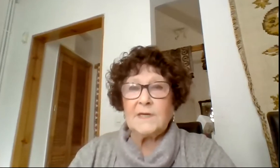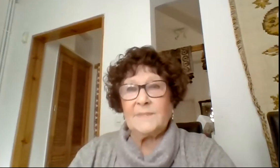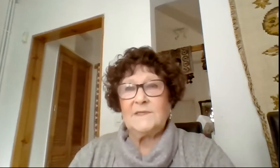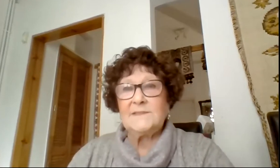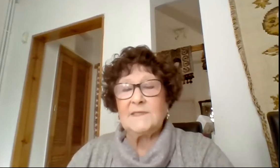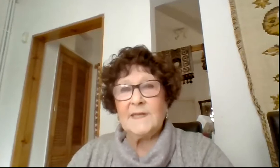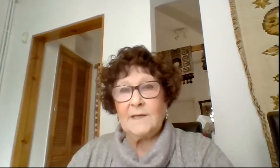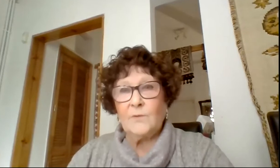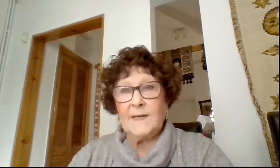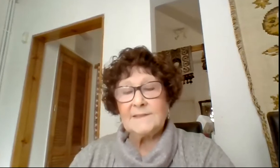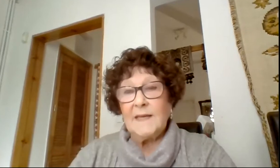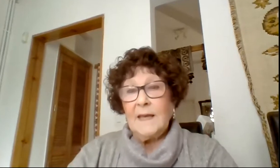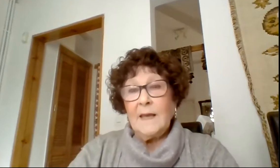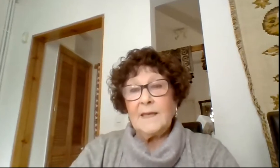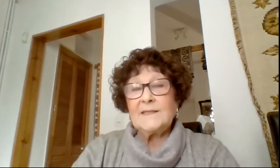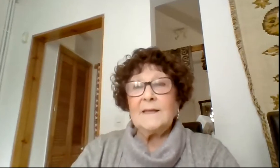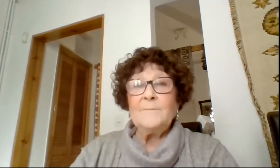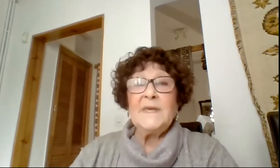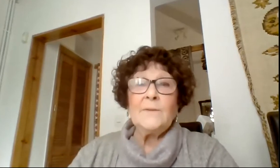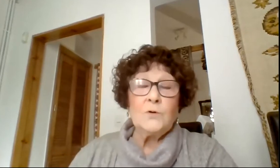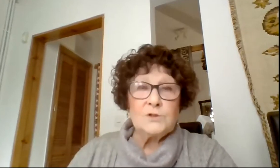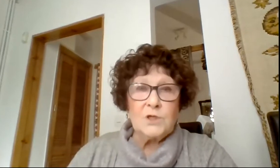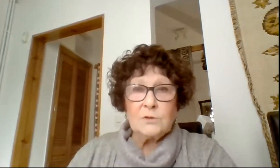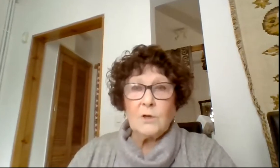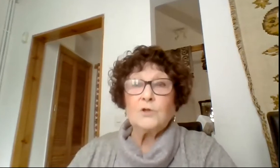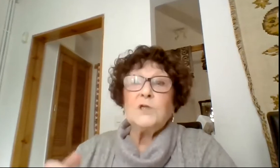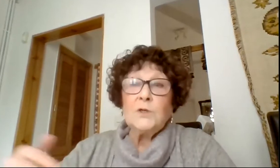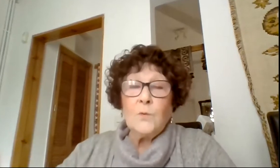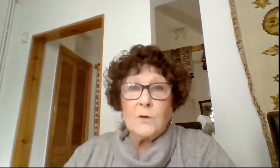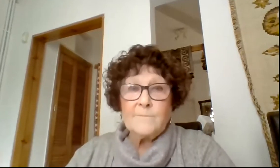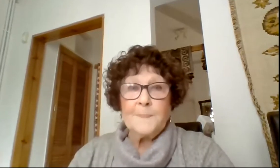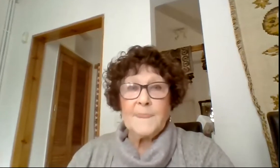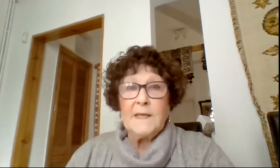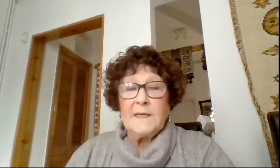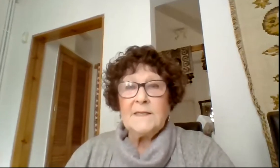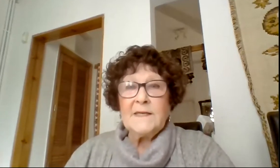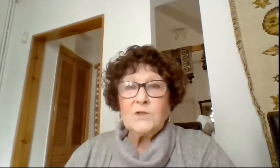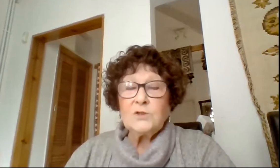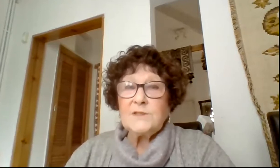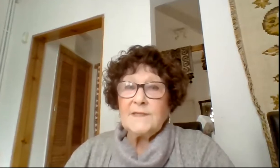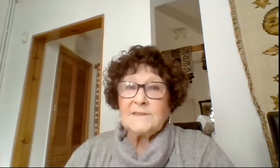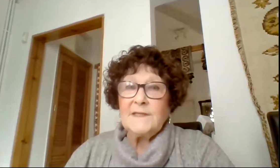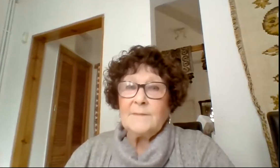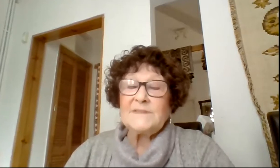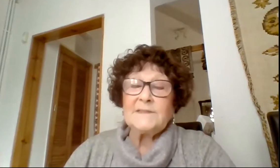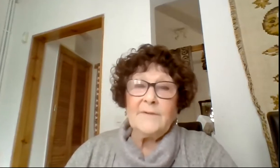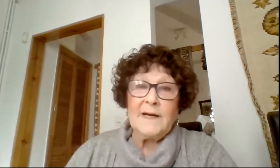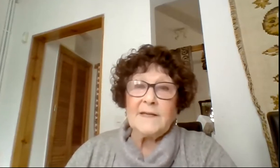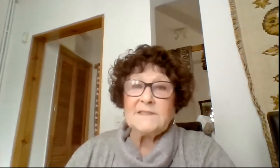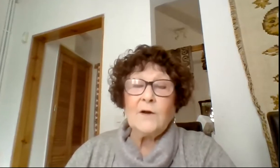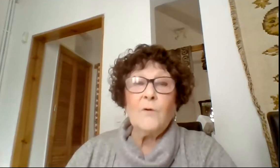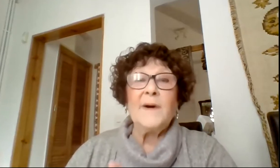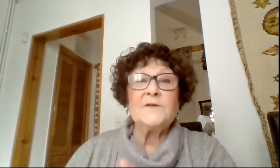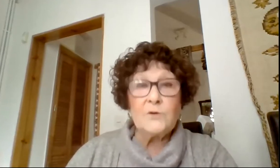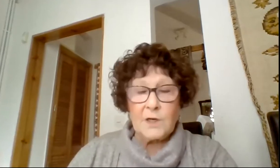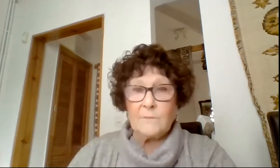con discapacidades intelectuales. Mi evolución continuó y entonces empecé a trabajar